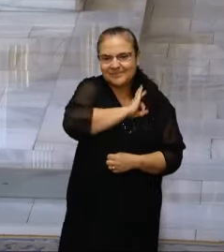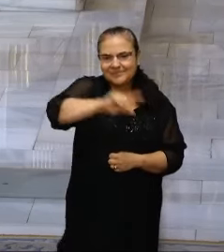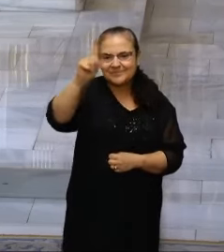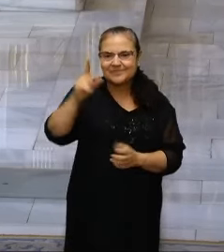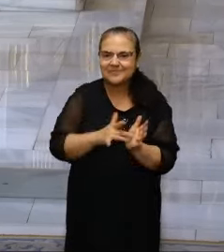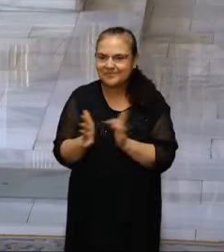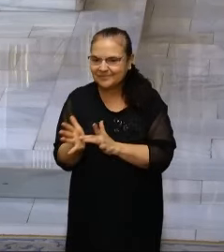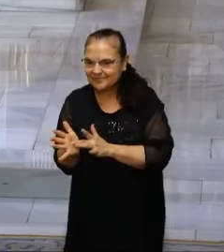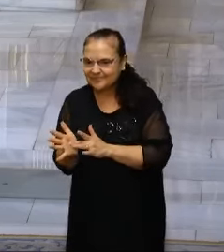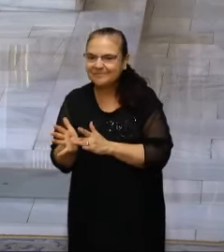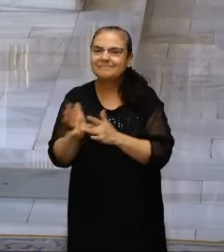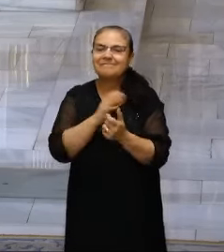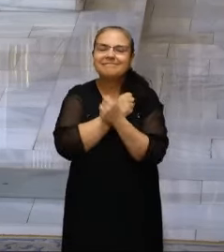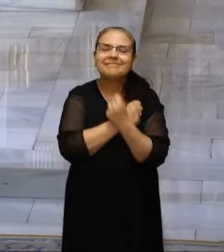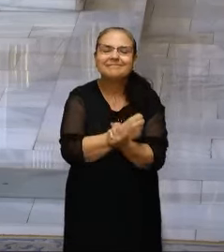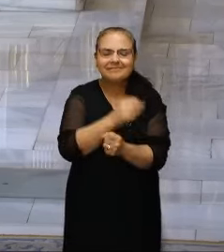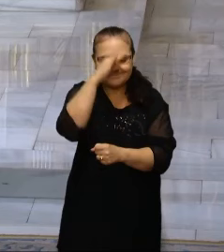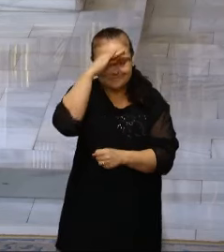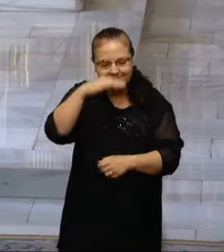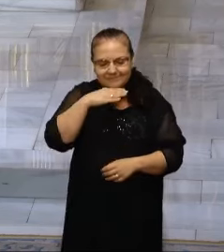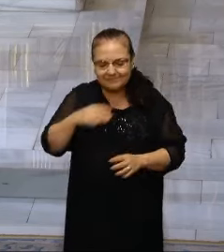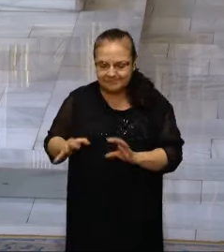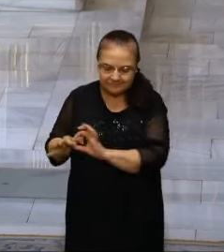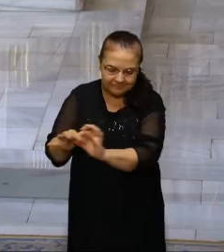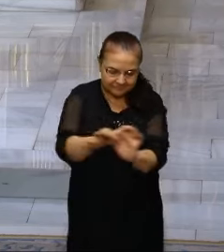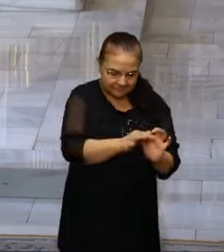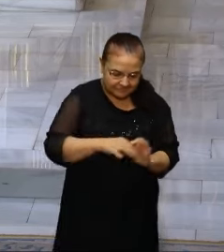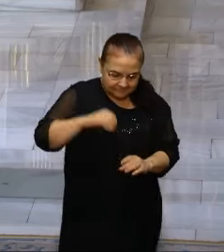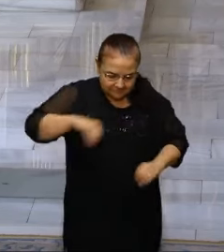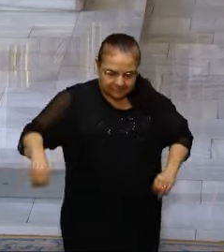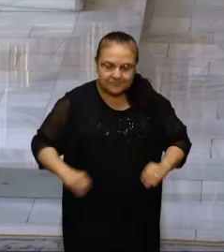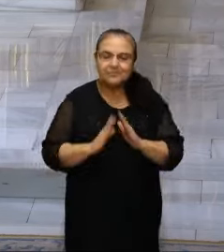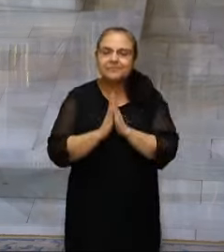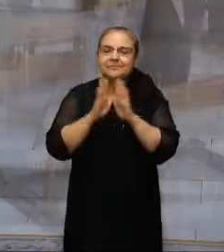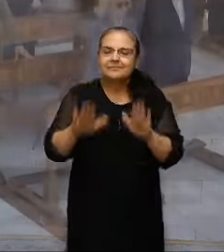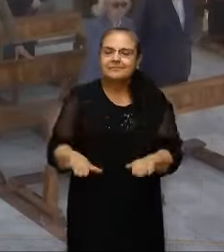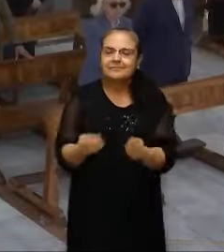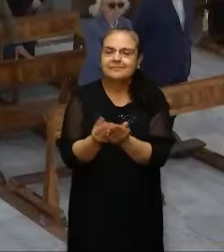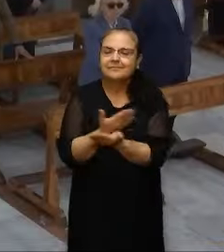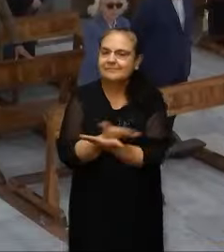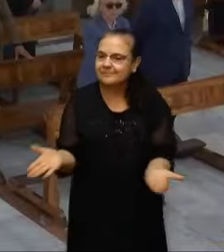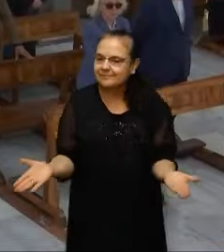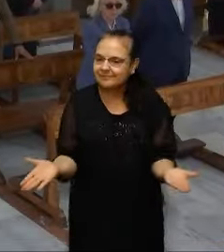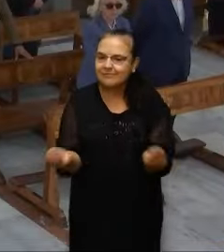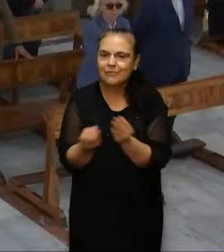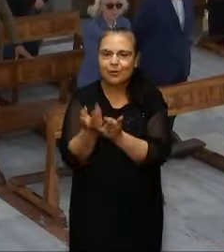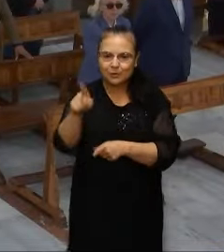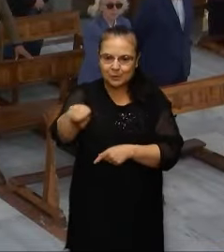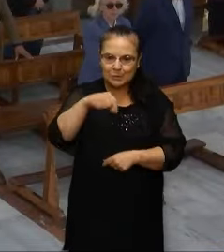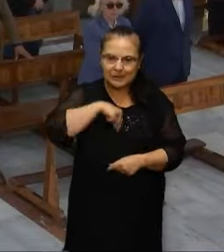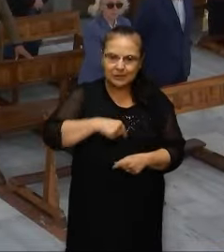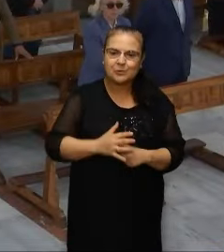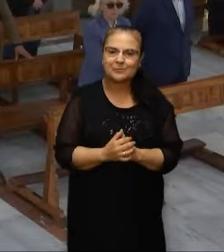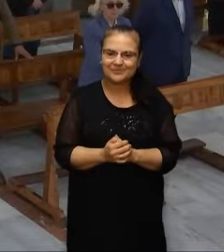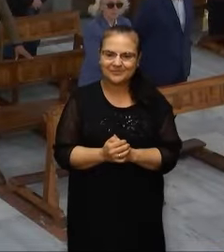señor Jesucristo el amor del padre y la comunión del Espíritu Santo esté con vosotros